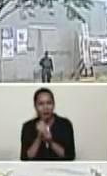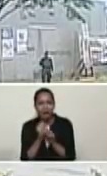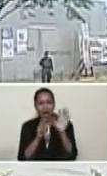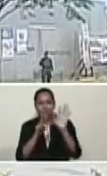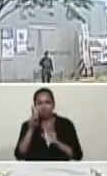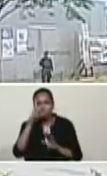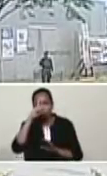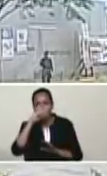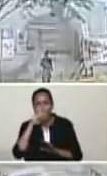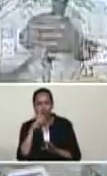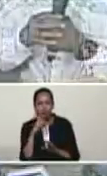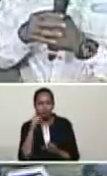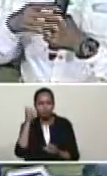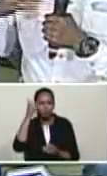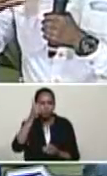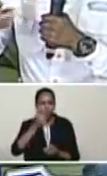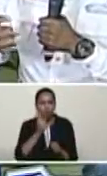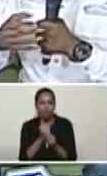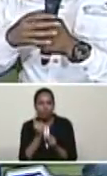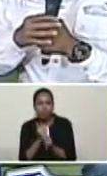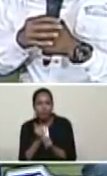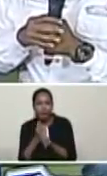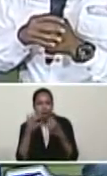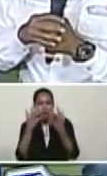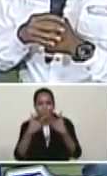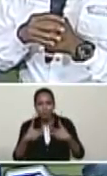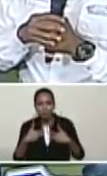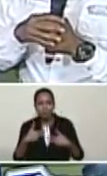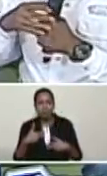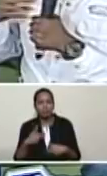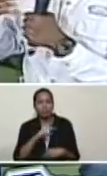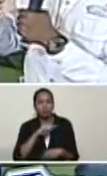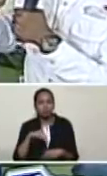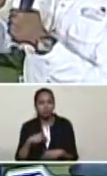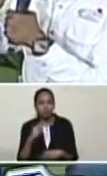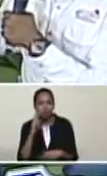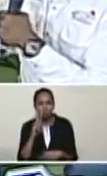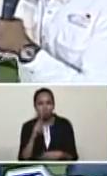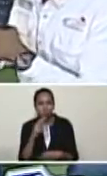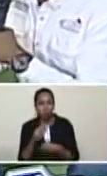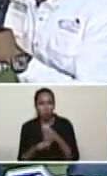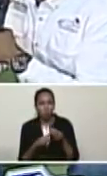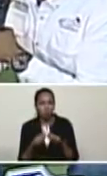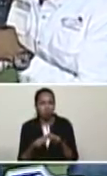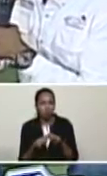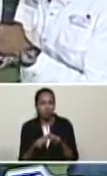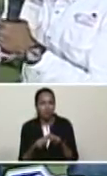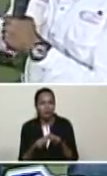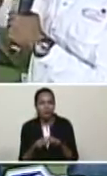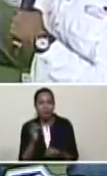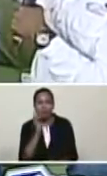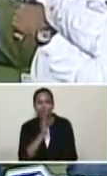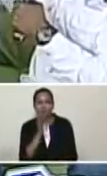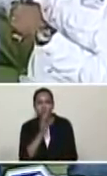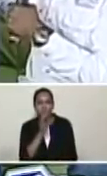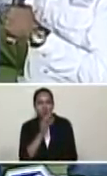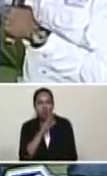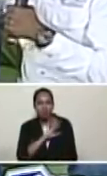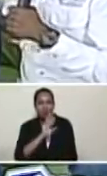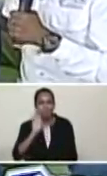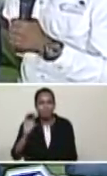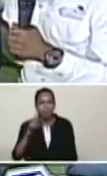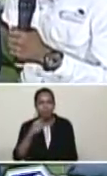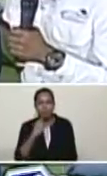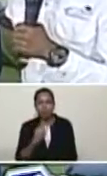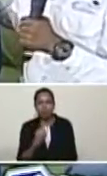para enaltecer a lo que, bueno, queremos proponer como una micromisión, la micromisión Suegras de la Patria, gobernador, porque lo acaba de